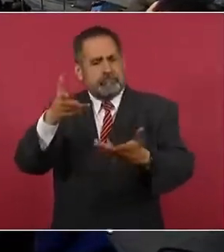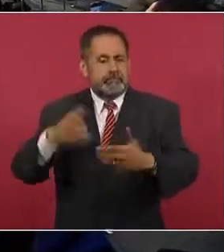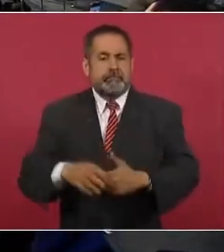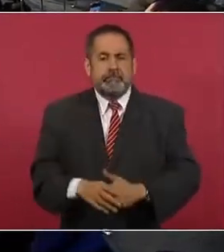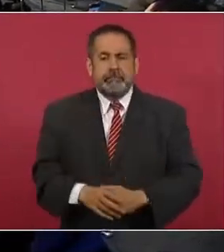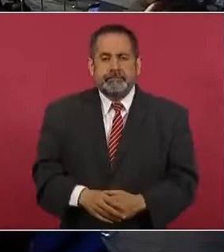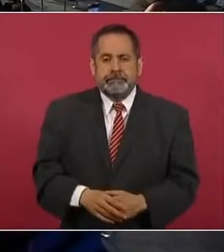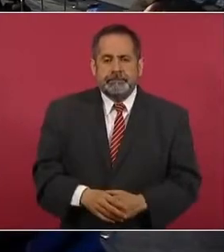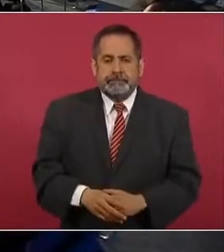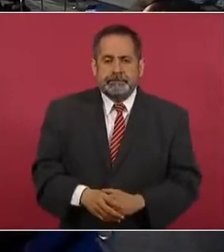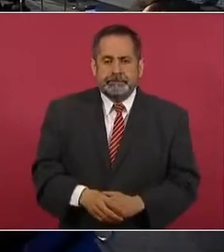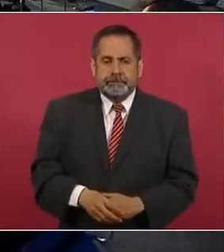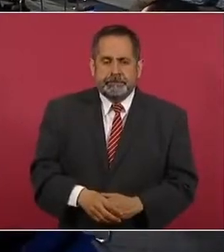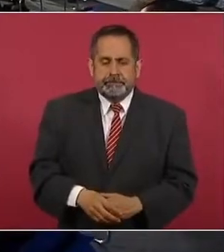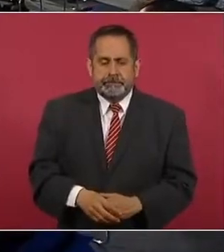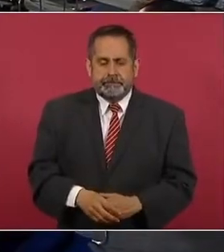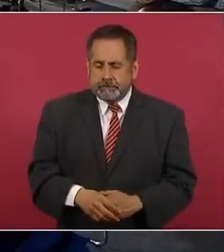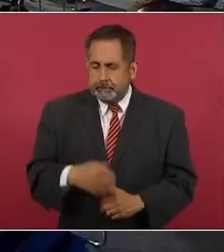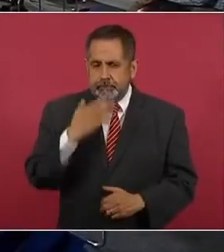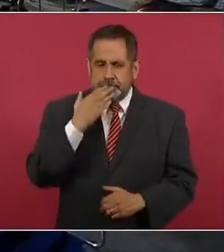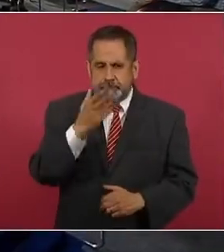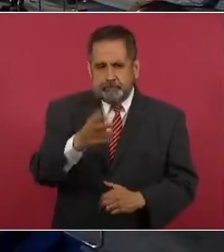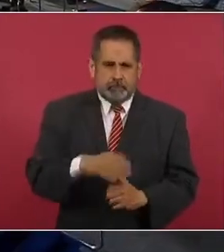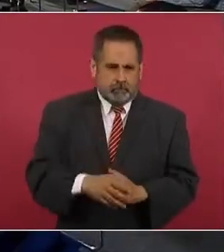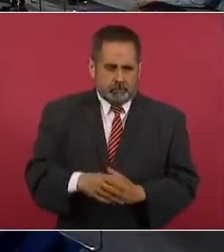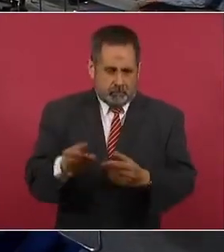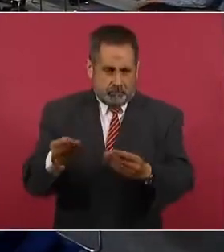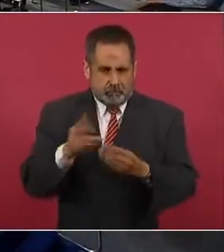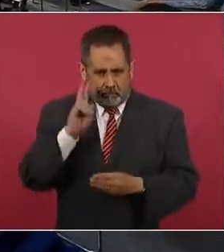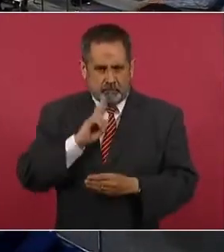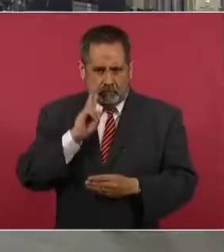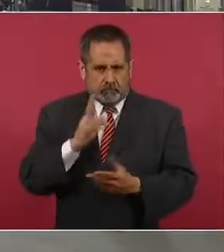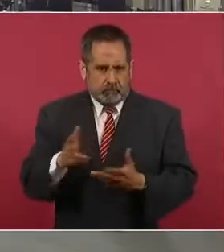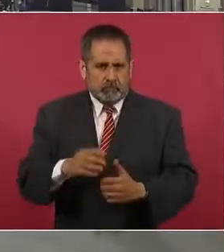esto. Muy bien, vamos a verlo.